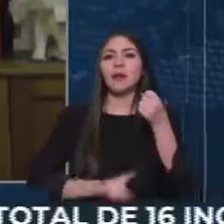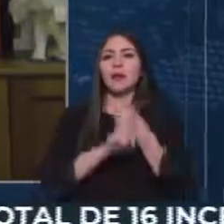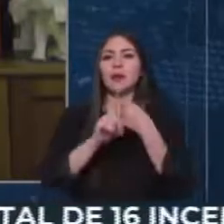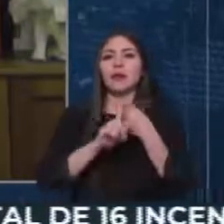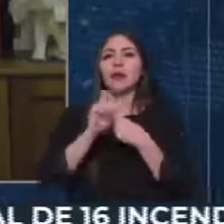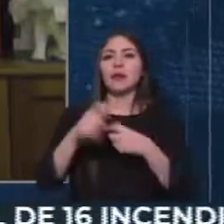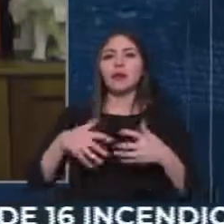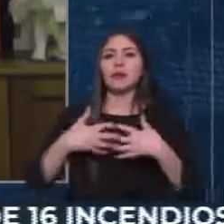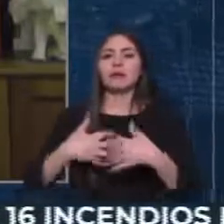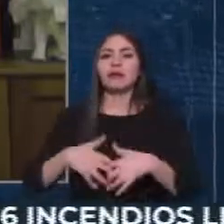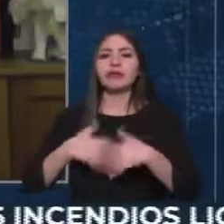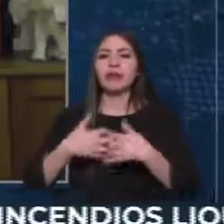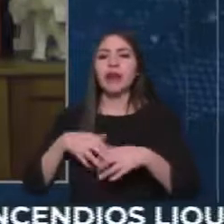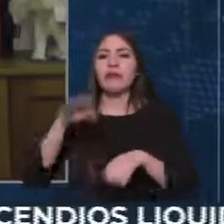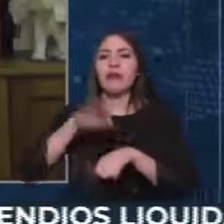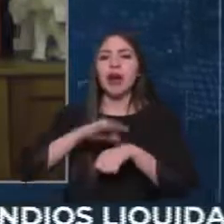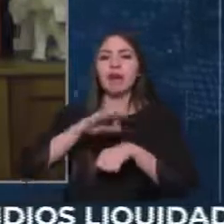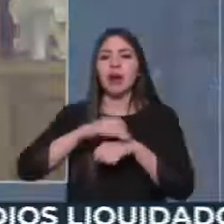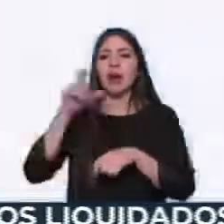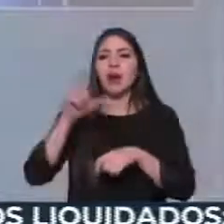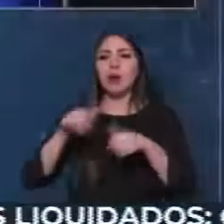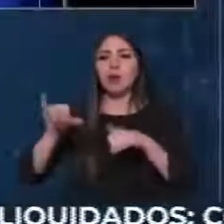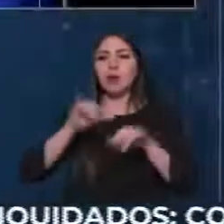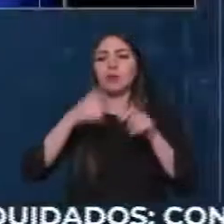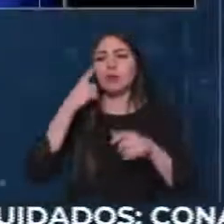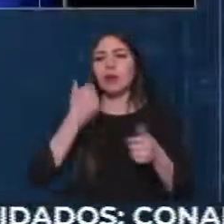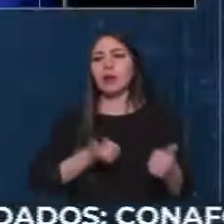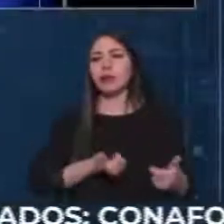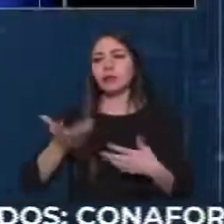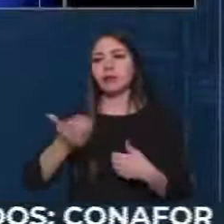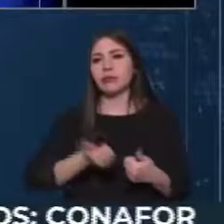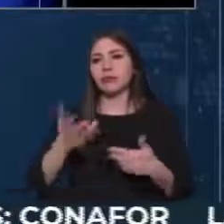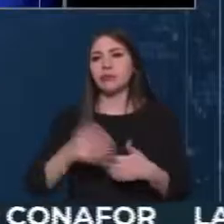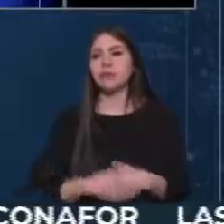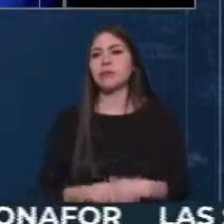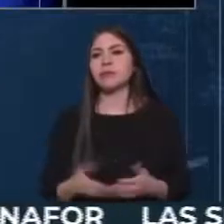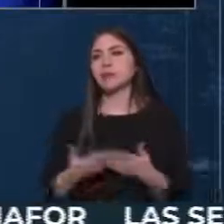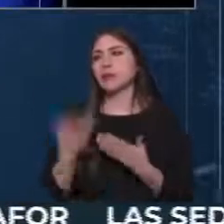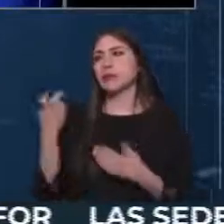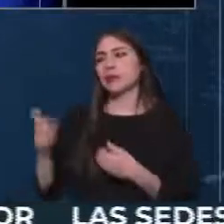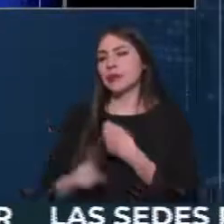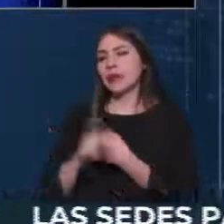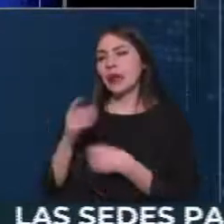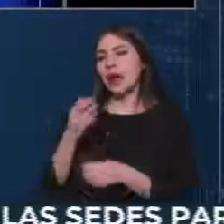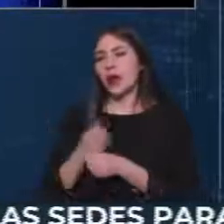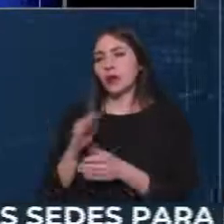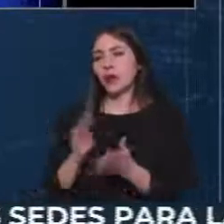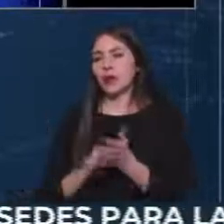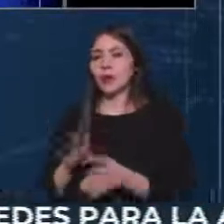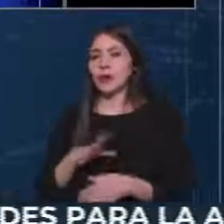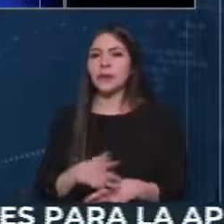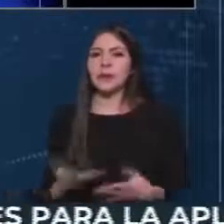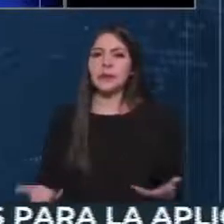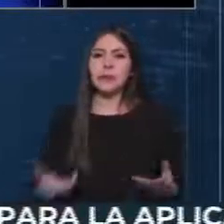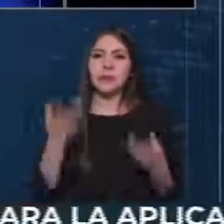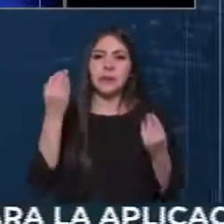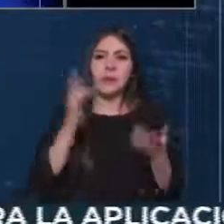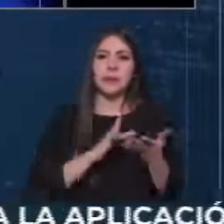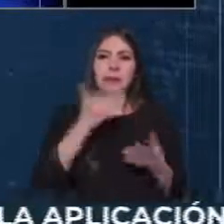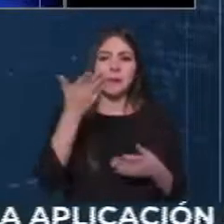farmacéuticas en cuanto a distribución, ¿no? Bueno, y ese es un tema ahorita que también está presente. Pues nos despedimos por esta noche, Víctor Mario, con eso nos